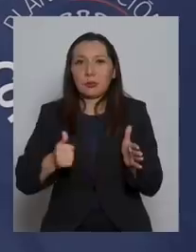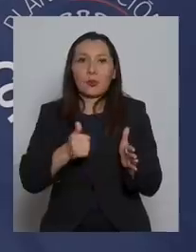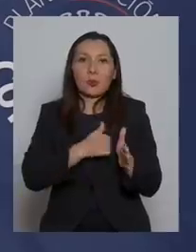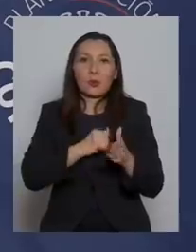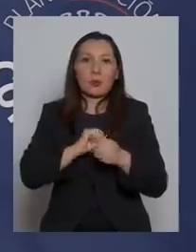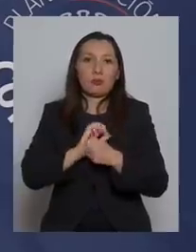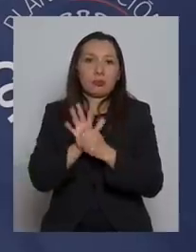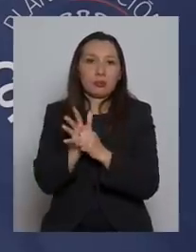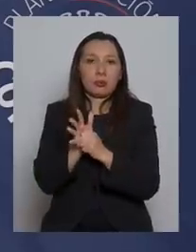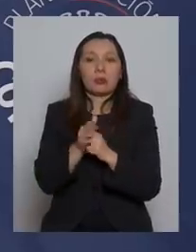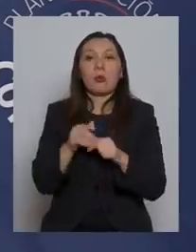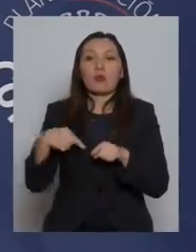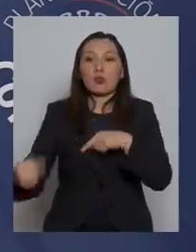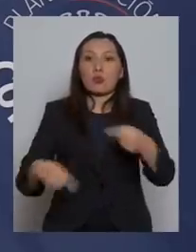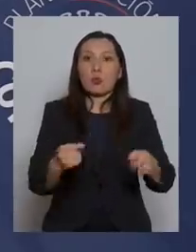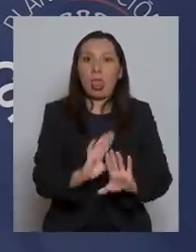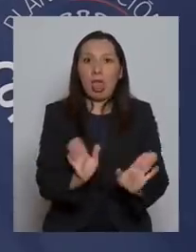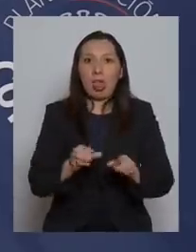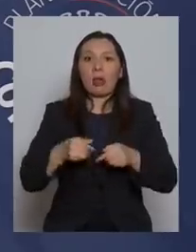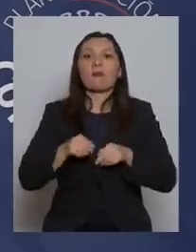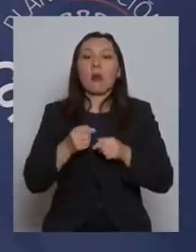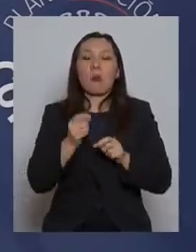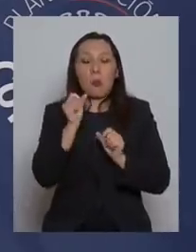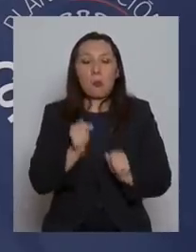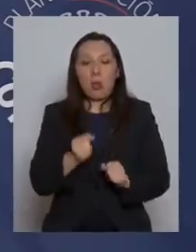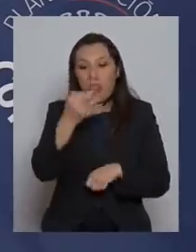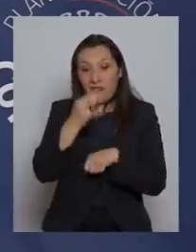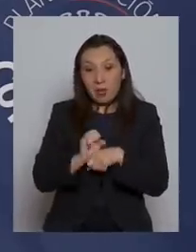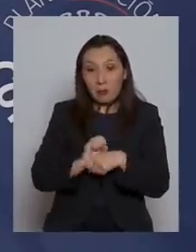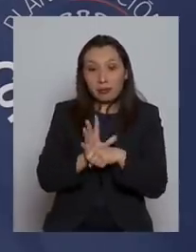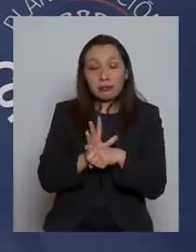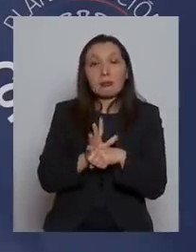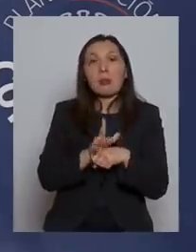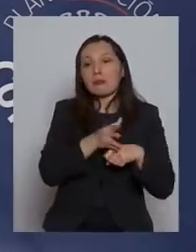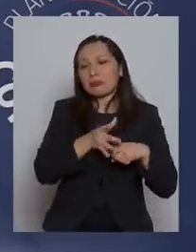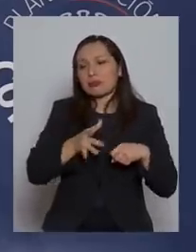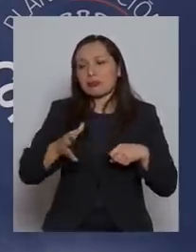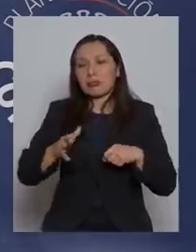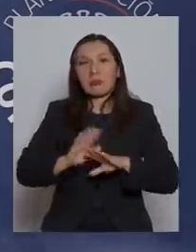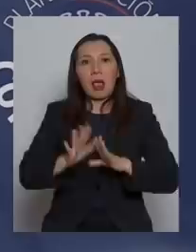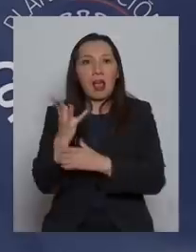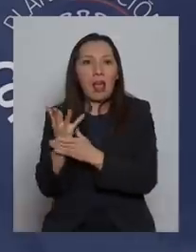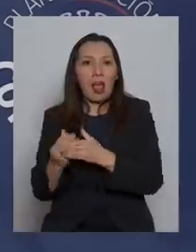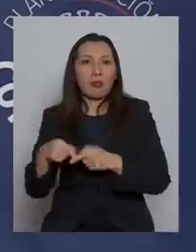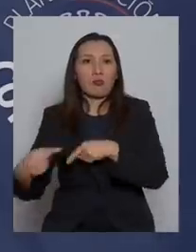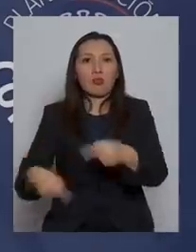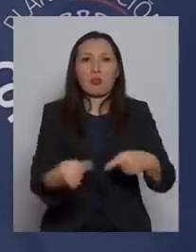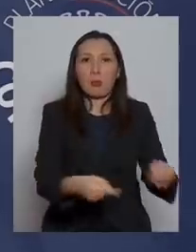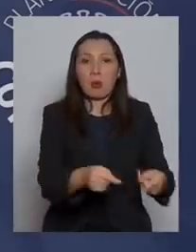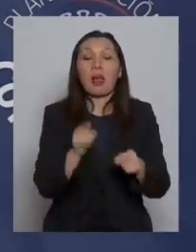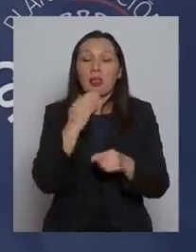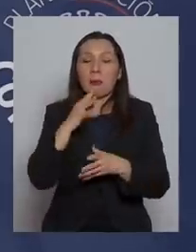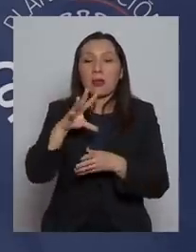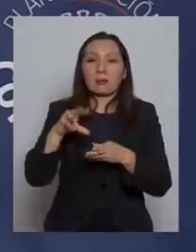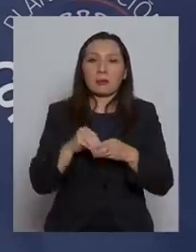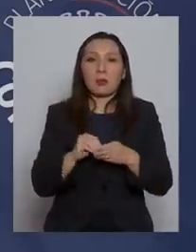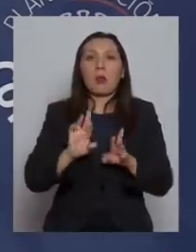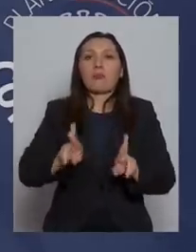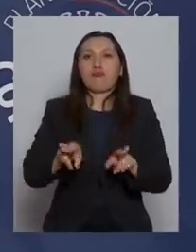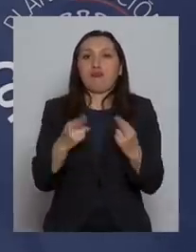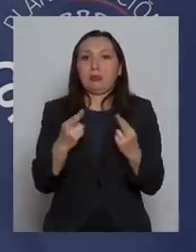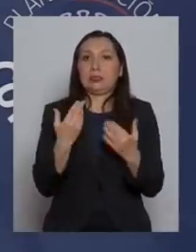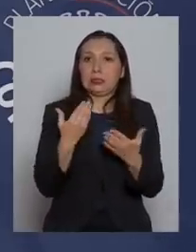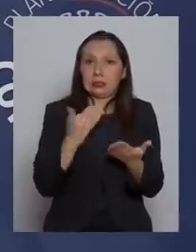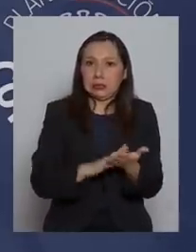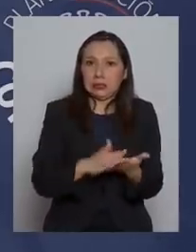ser contagiantes, que no son una fuente de contagio para otros, y los incluimos como